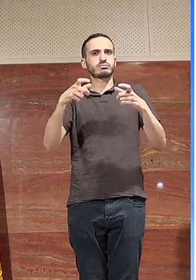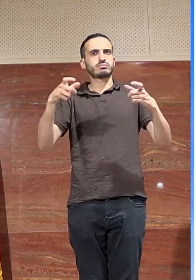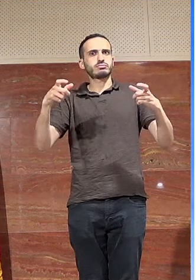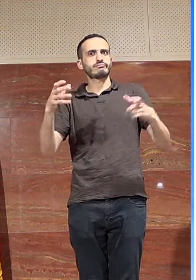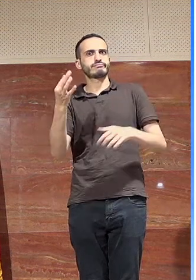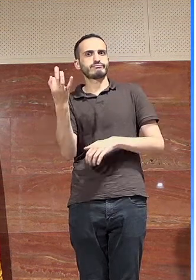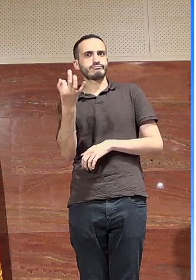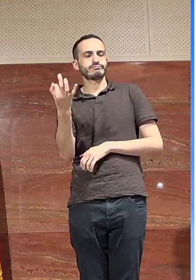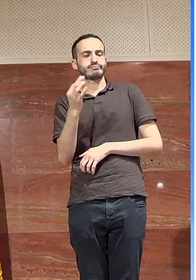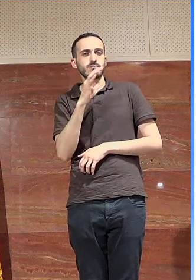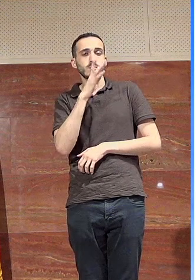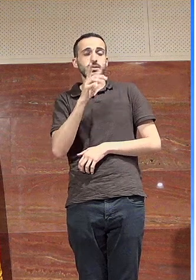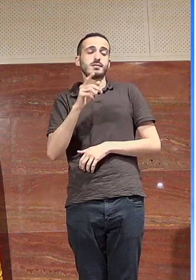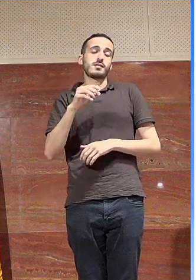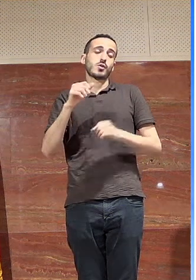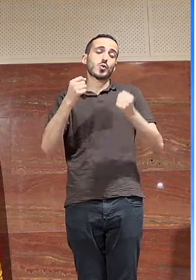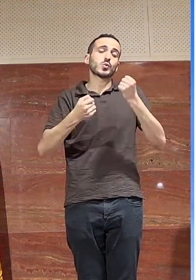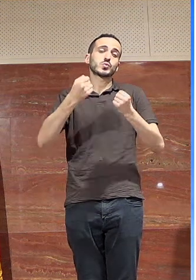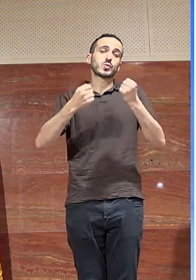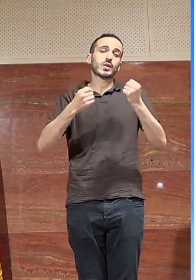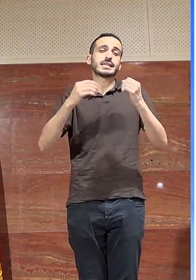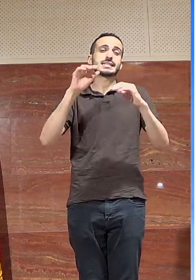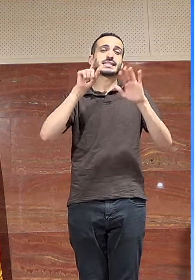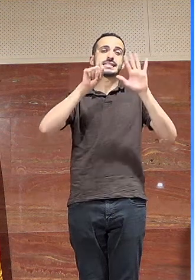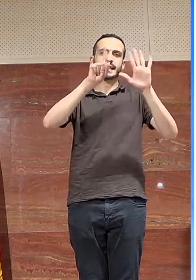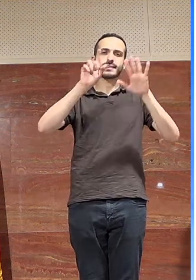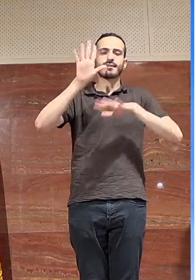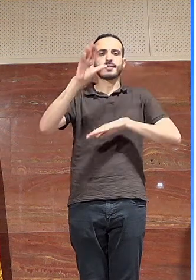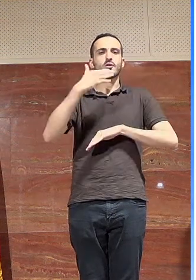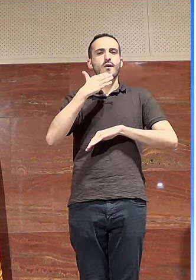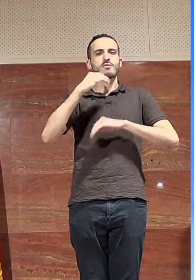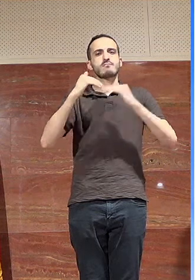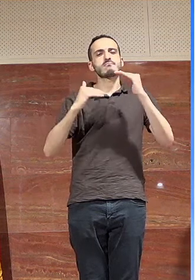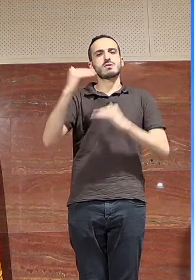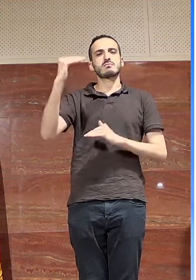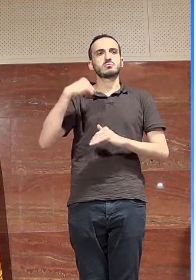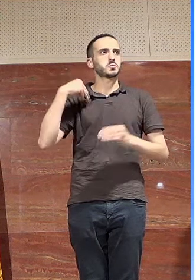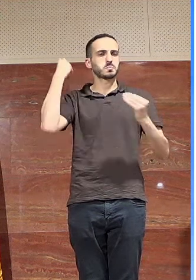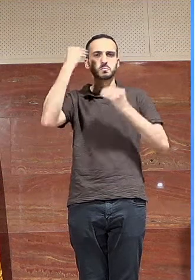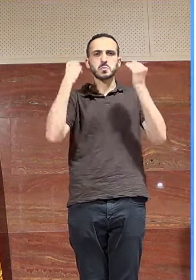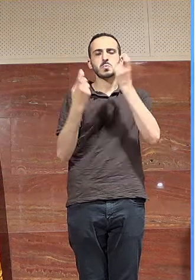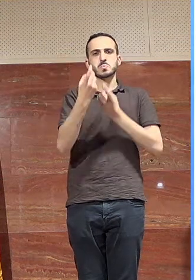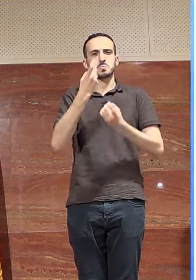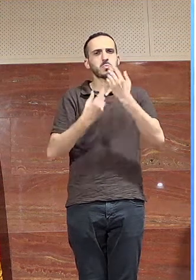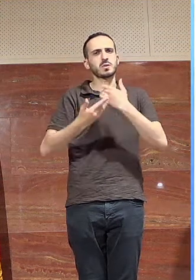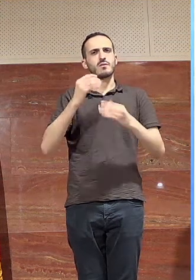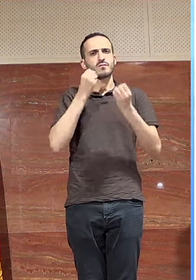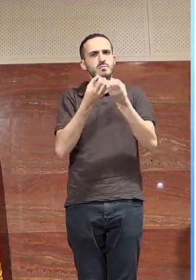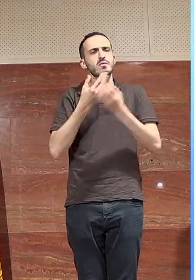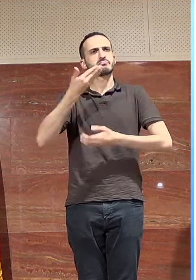mayores de 65 años. Creo que es un dato a tener en cuenta, que se debería tener en cuenta a la hora de